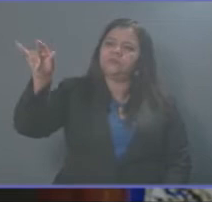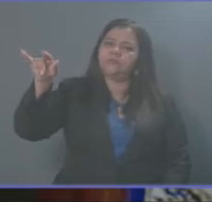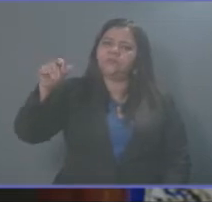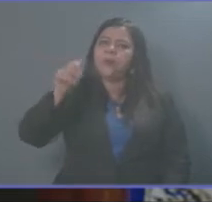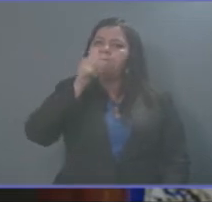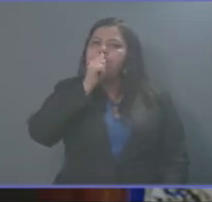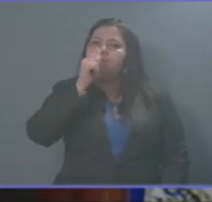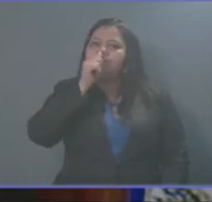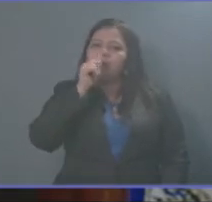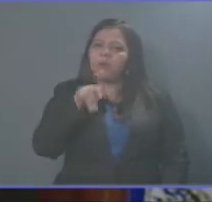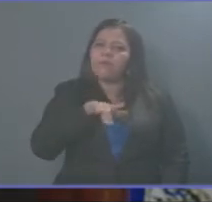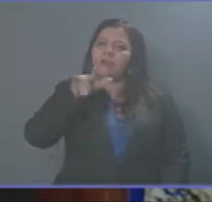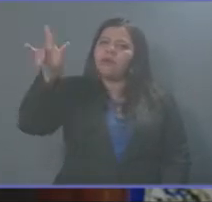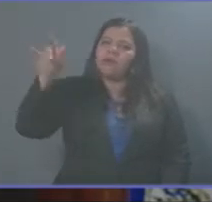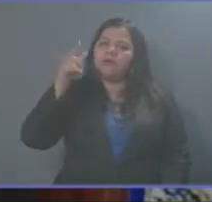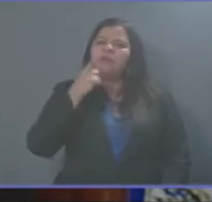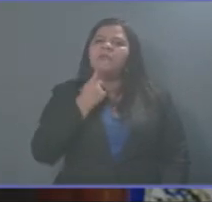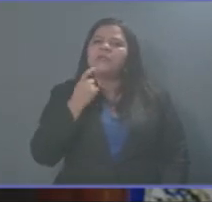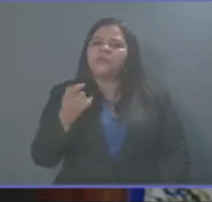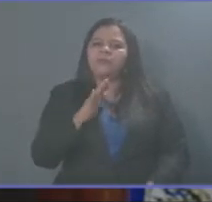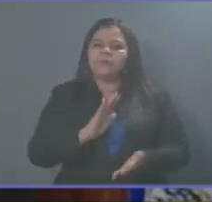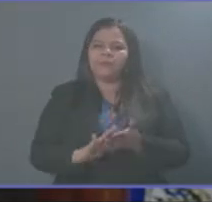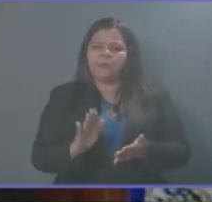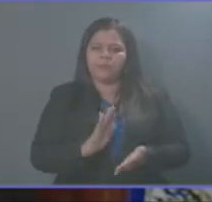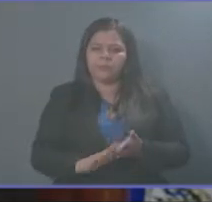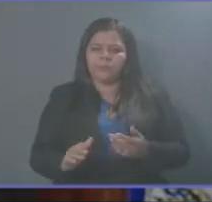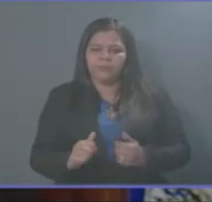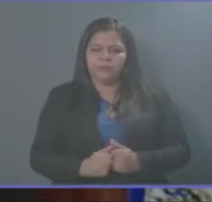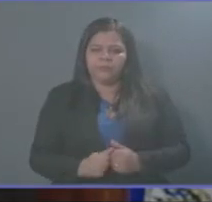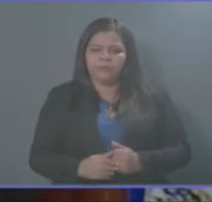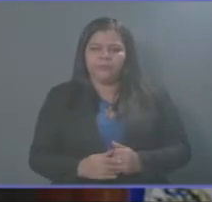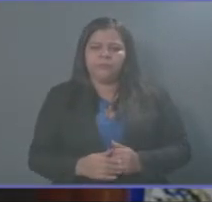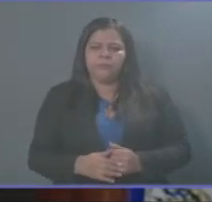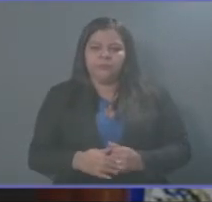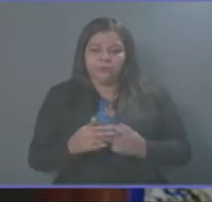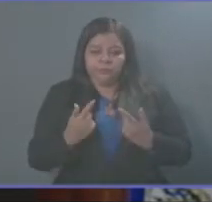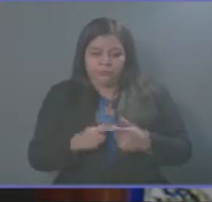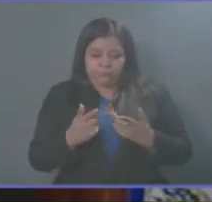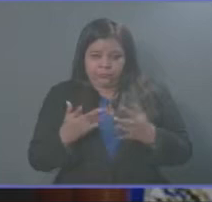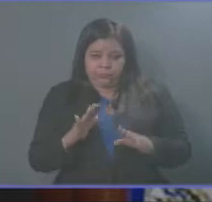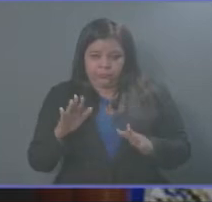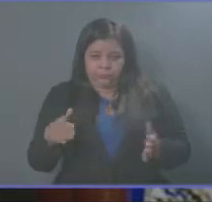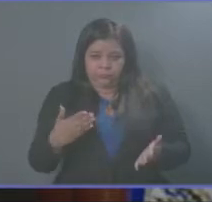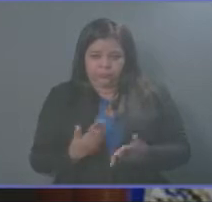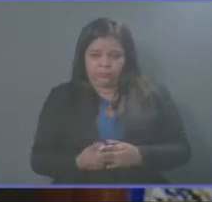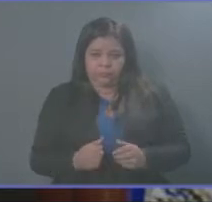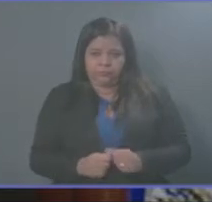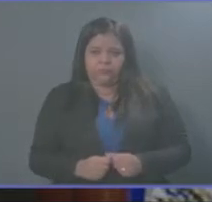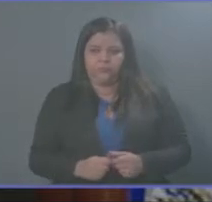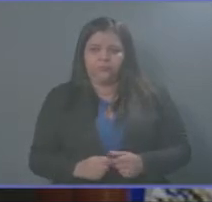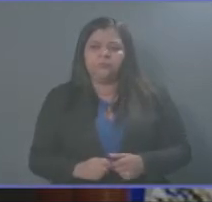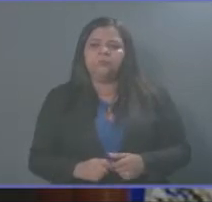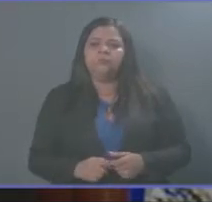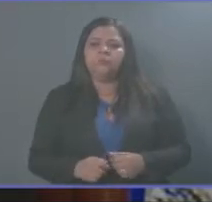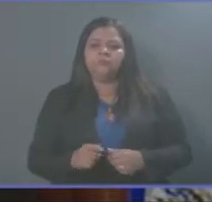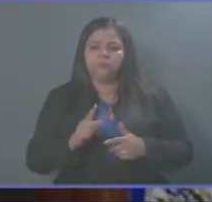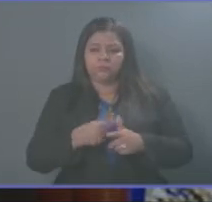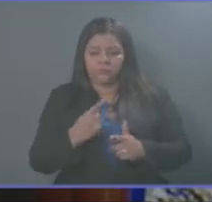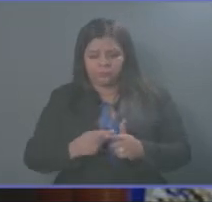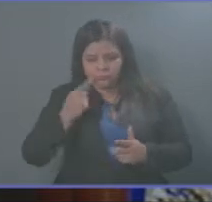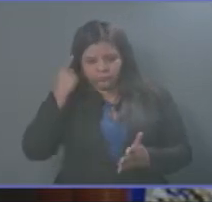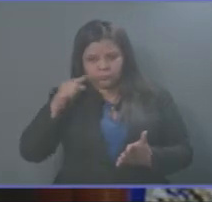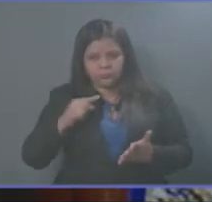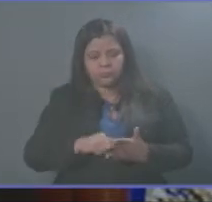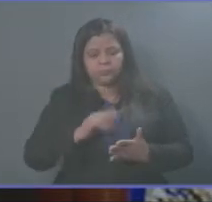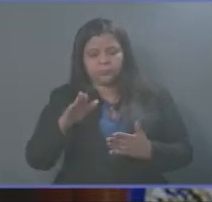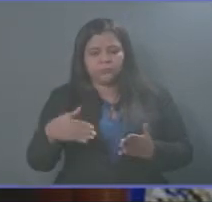el viaje a Osiris? Todavía no se tiene respuesta, pero resulta que ahora quieren que de nuestro dinero, que